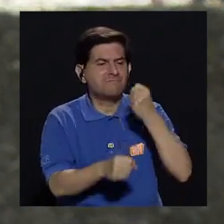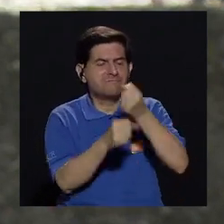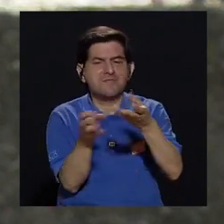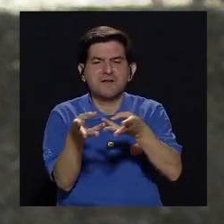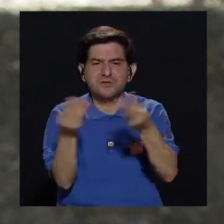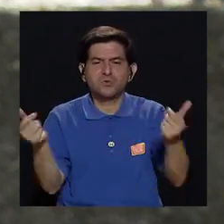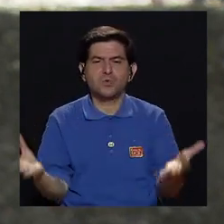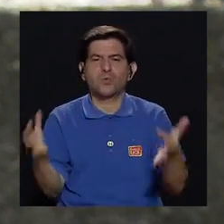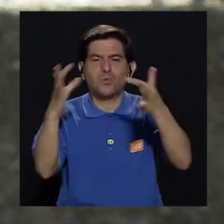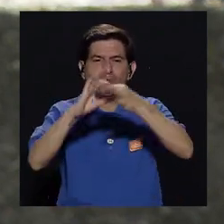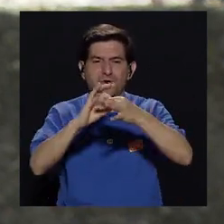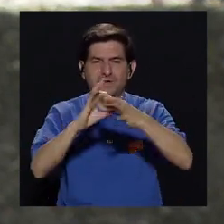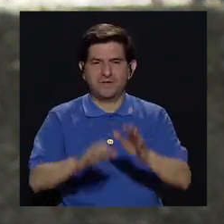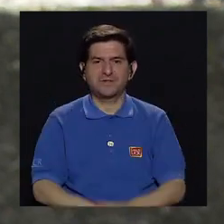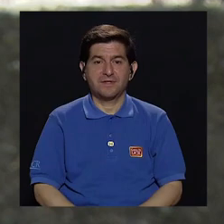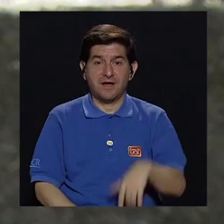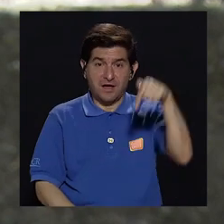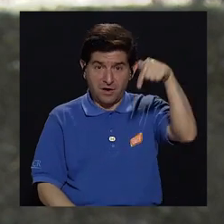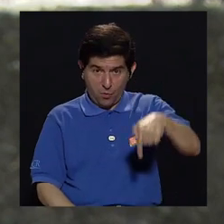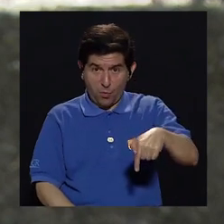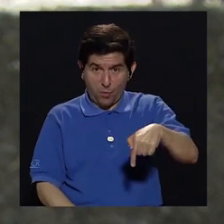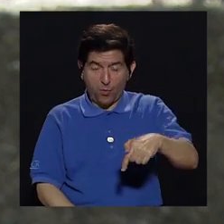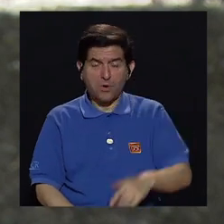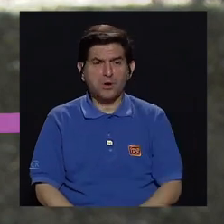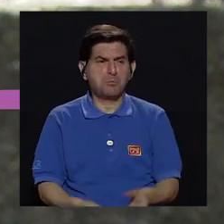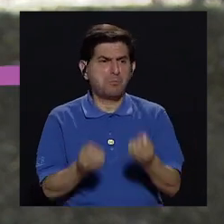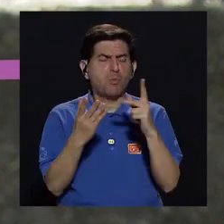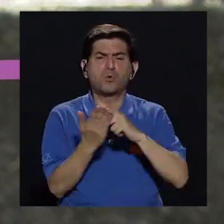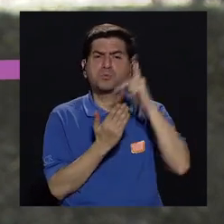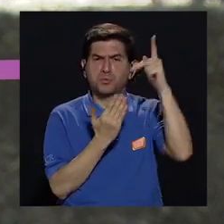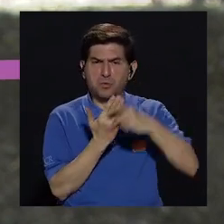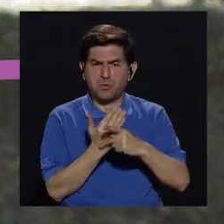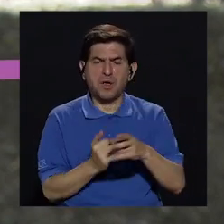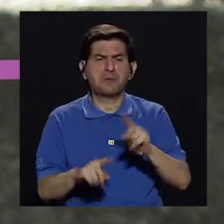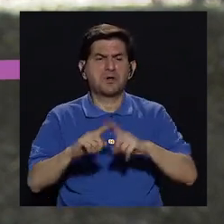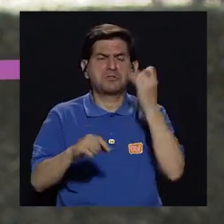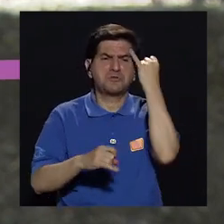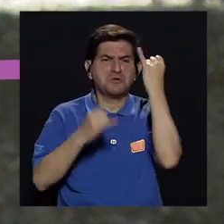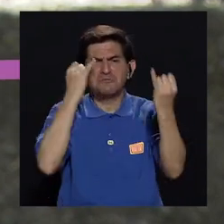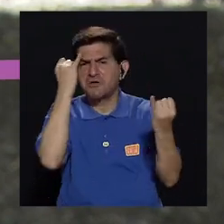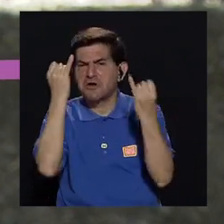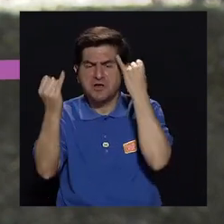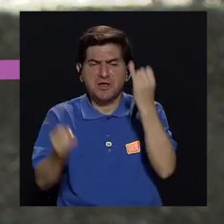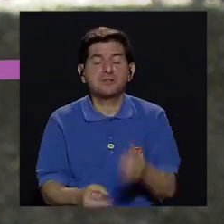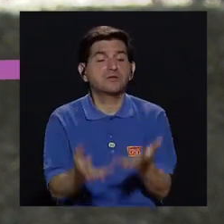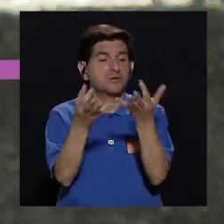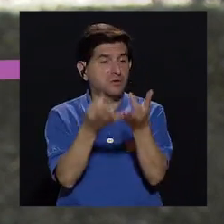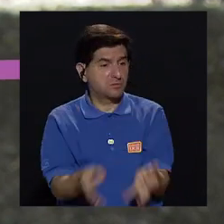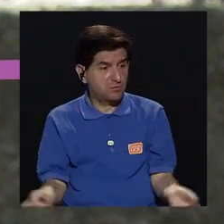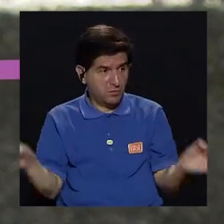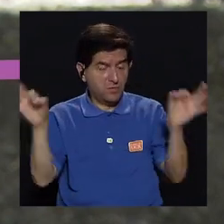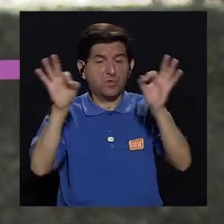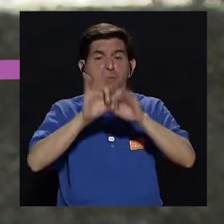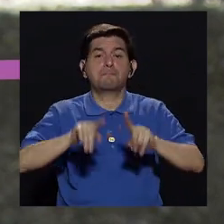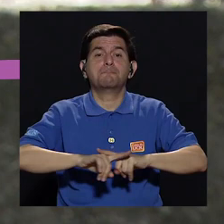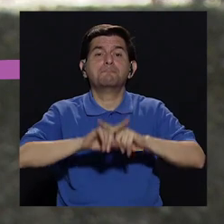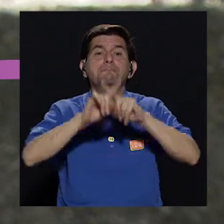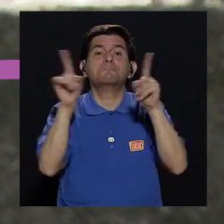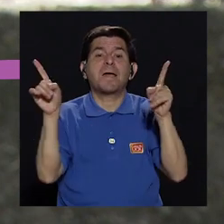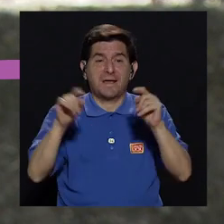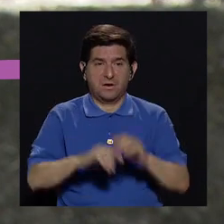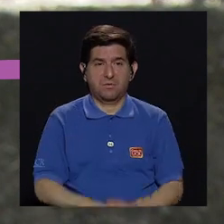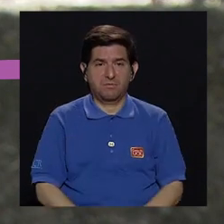esas soluciones de forma conjunta. Hoy en día hay muchos programas, muchas iniciativas, las cuales son importantes,